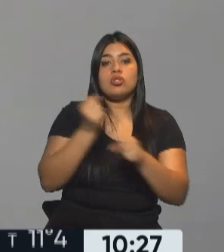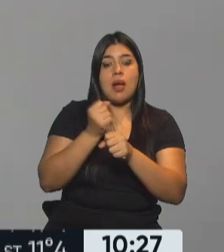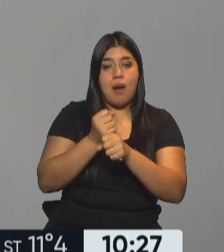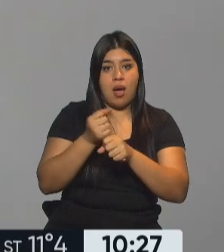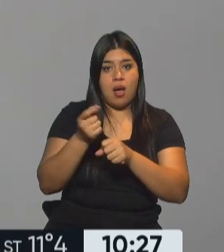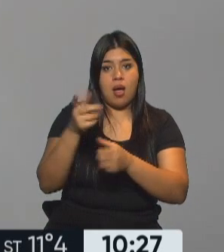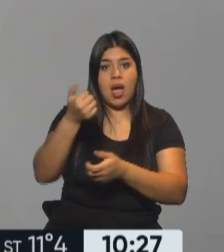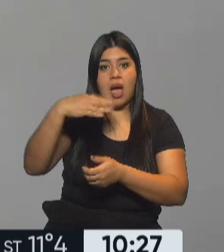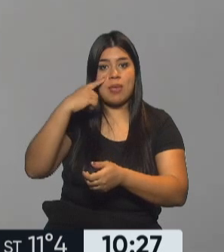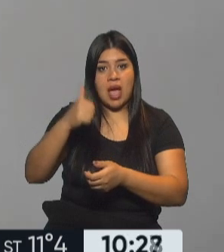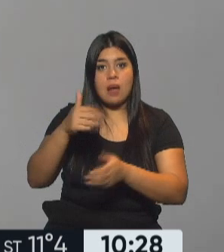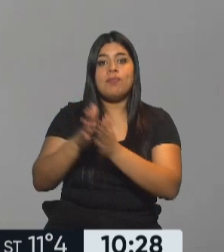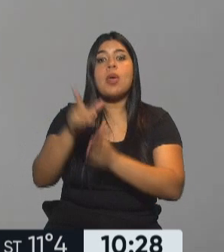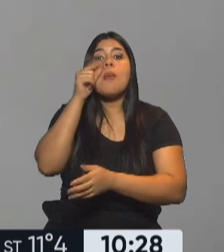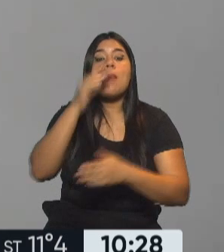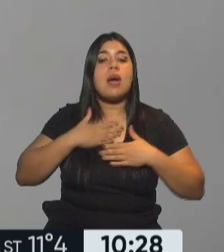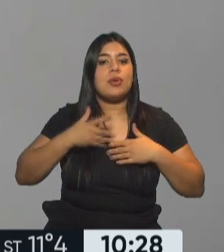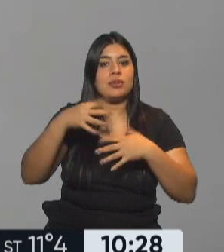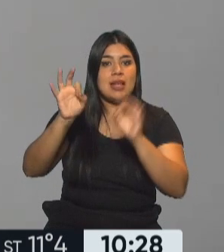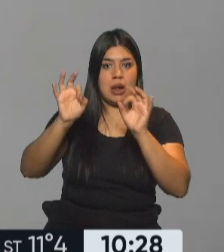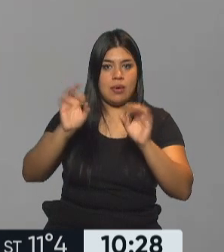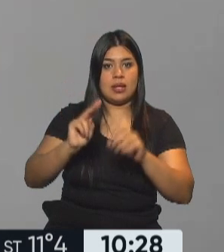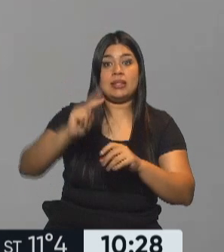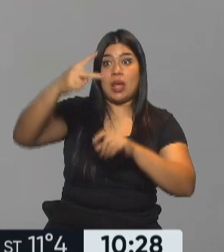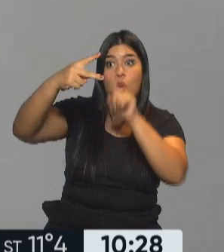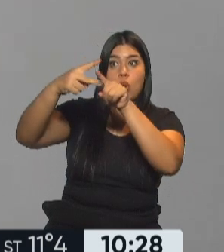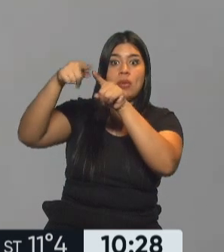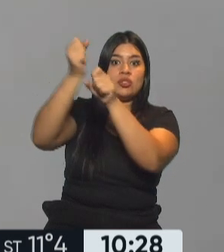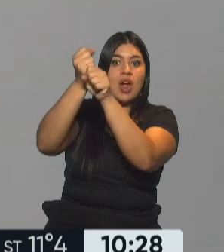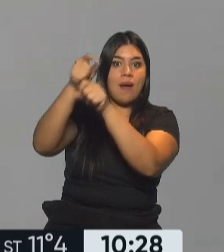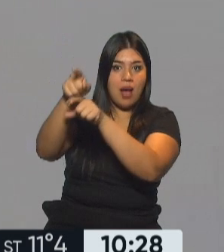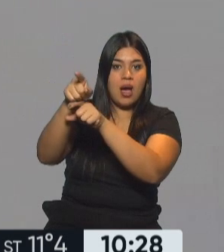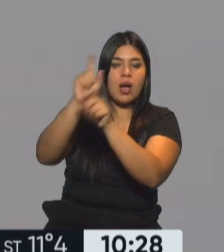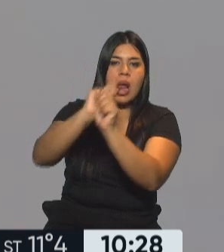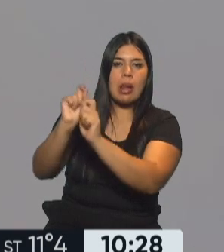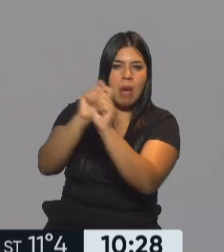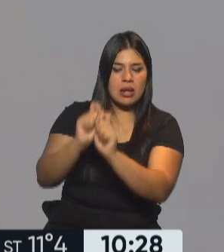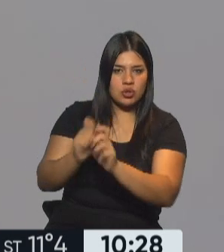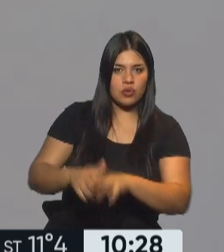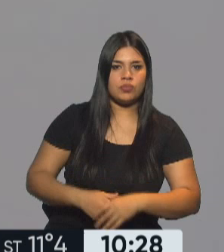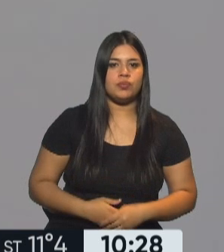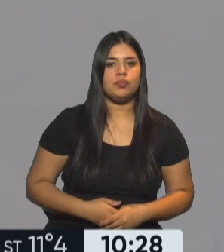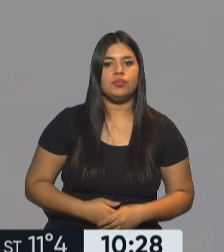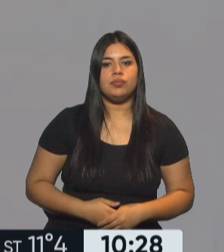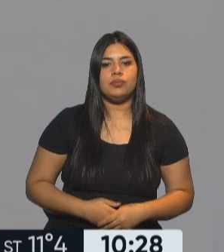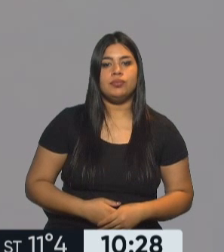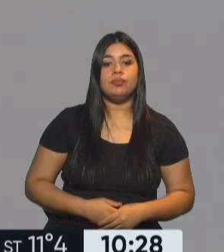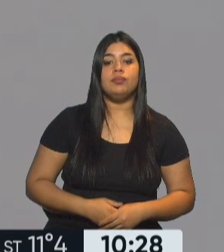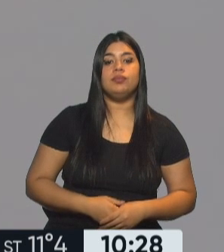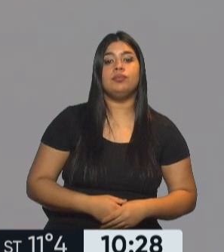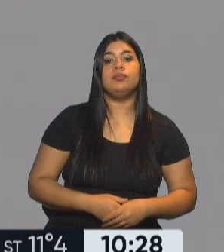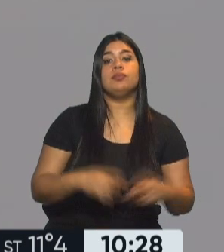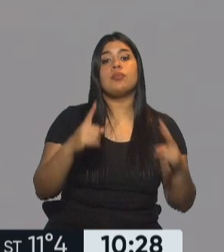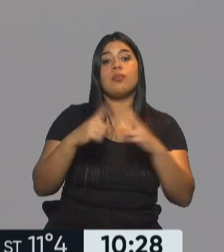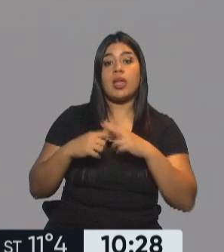y ellos estaban trabajando en el segundo piso haciendo todo lo que es reparación. Mis primos